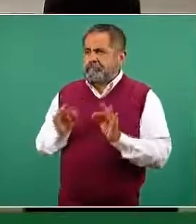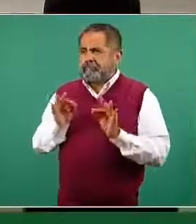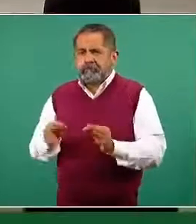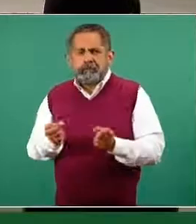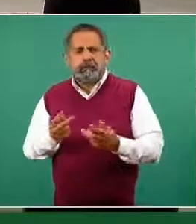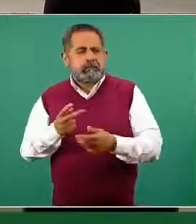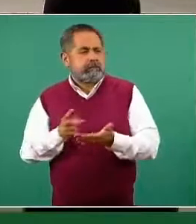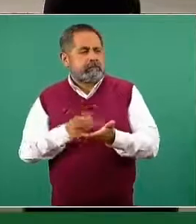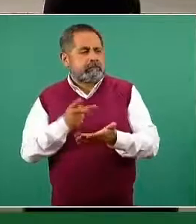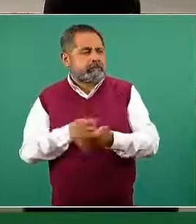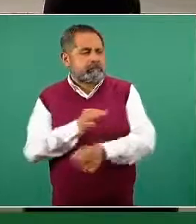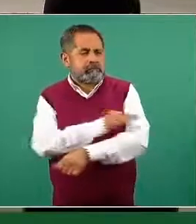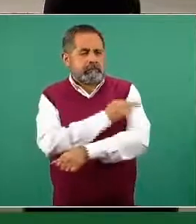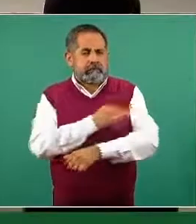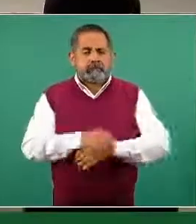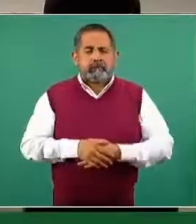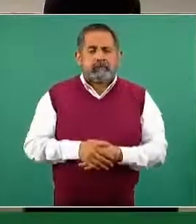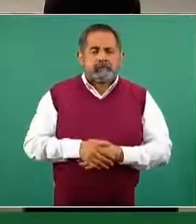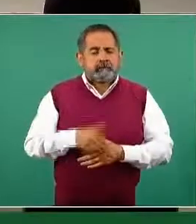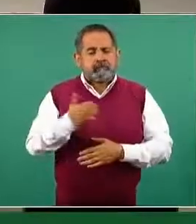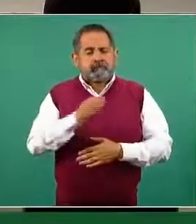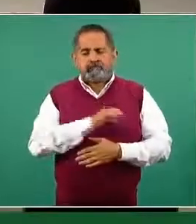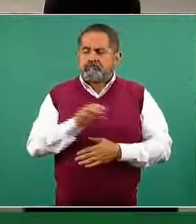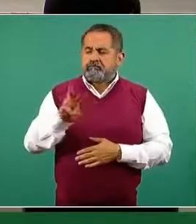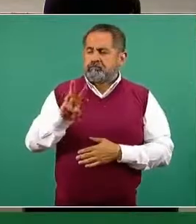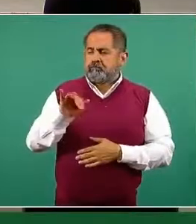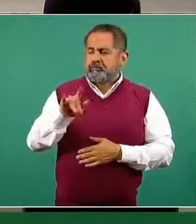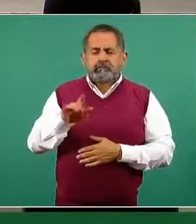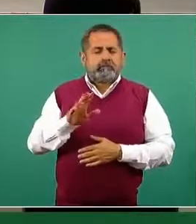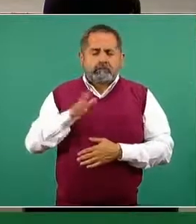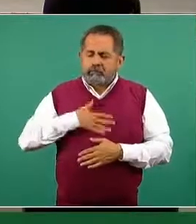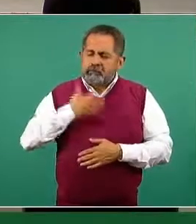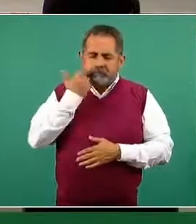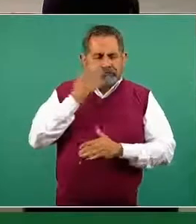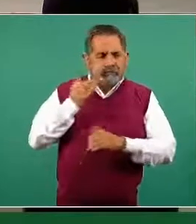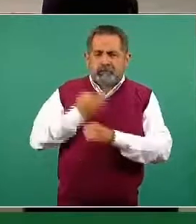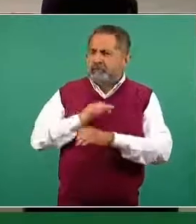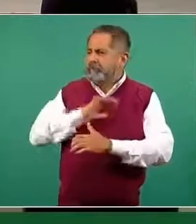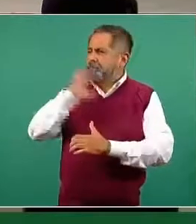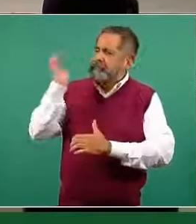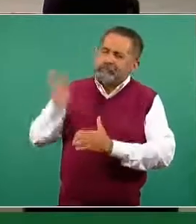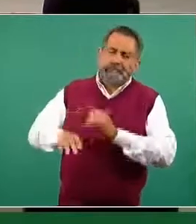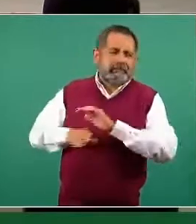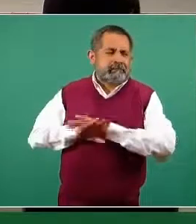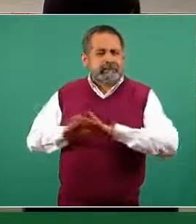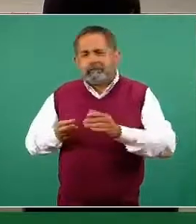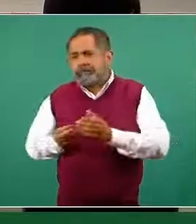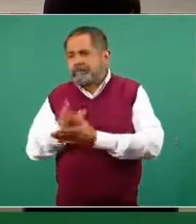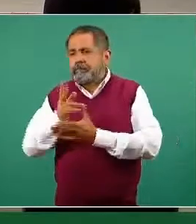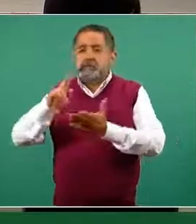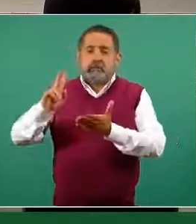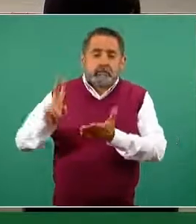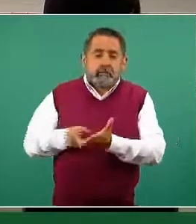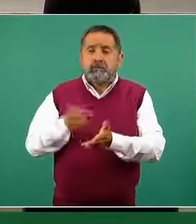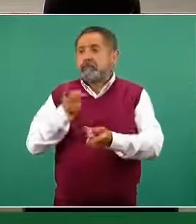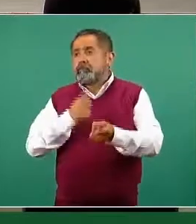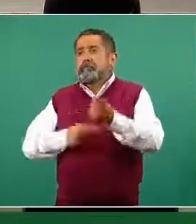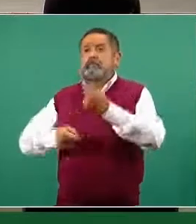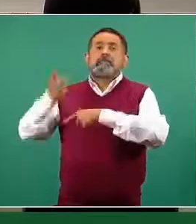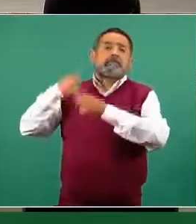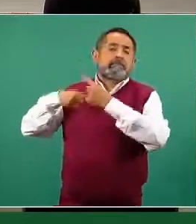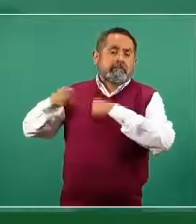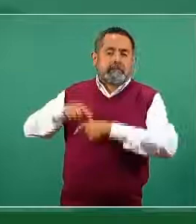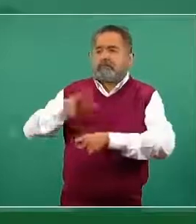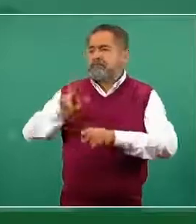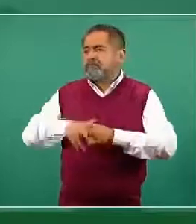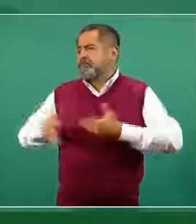Gracias. Estimado Wilson, todos quisiéramos ya salir de esta pandemia, regresar a aquella